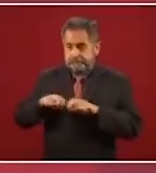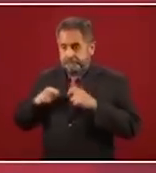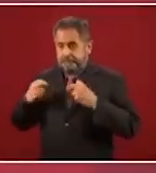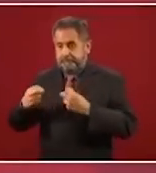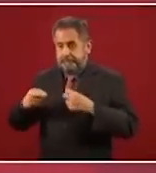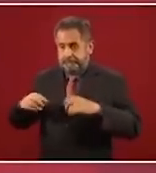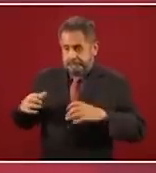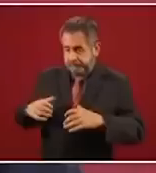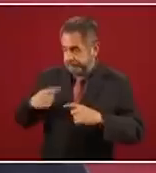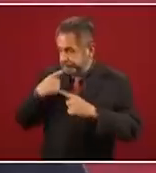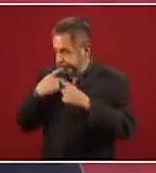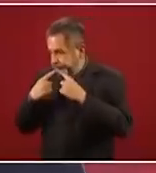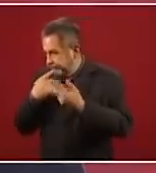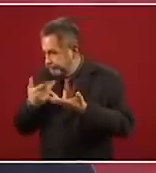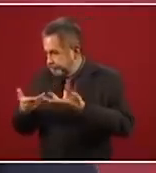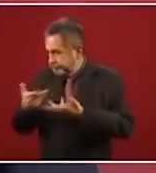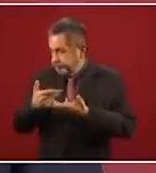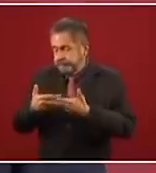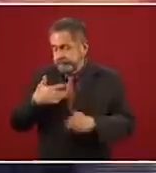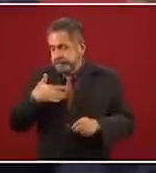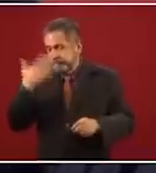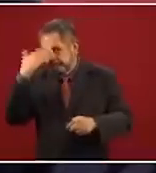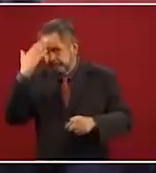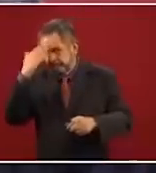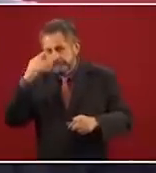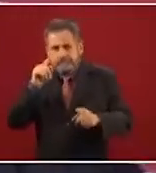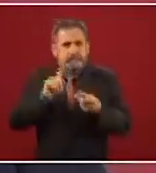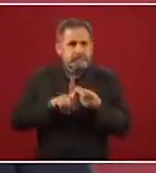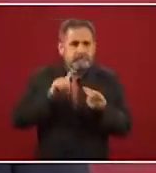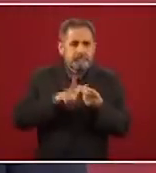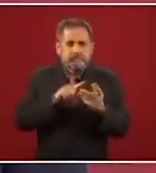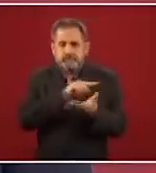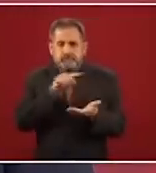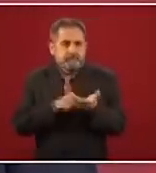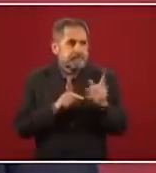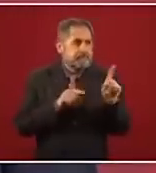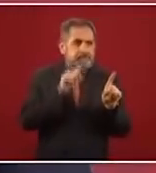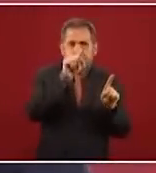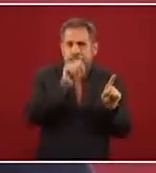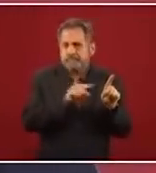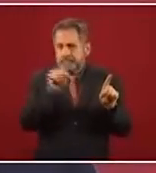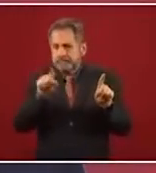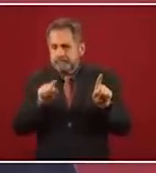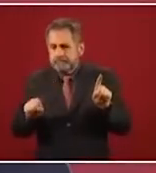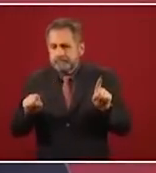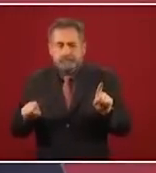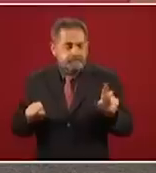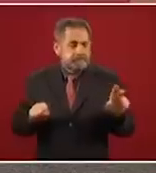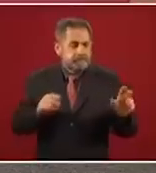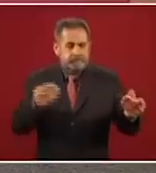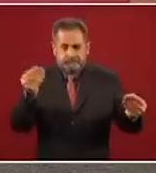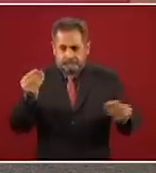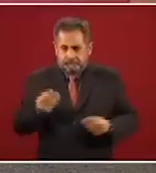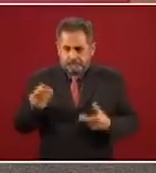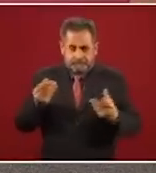estamos atendiendo el problema, sabemos lo que sucede en todos lados.